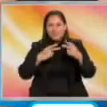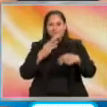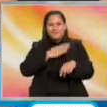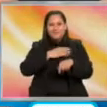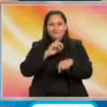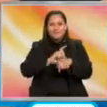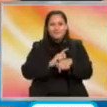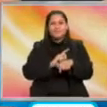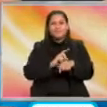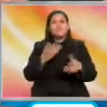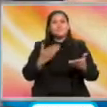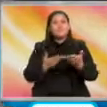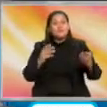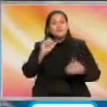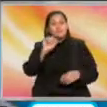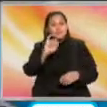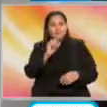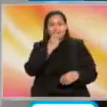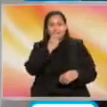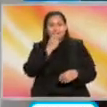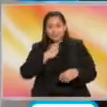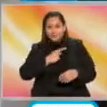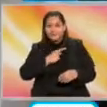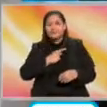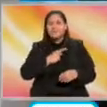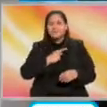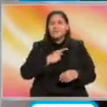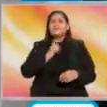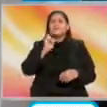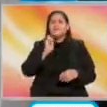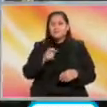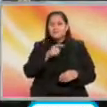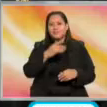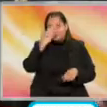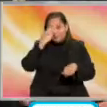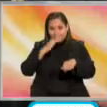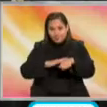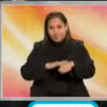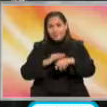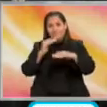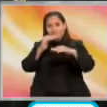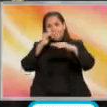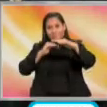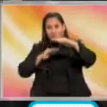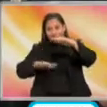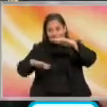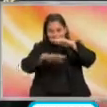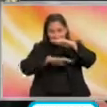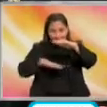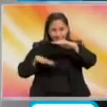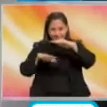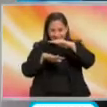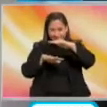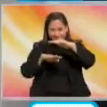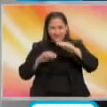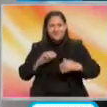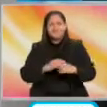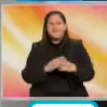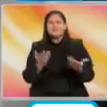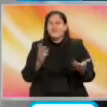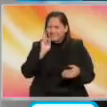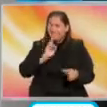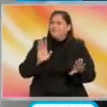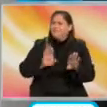Buenos días. Ahora sí, que nos digan, que nos contesten. descifren. ¿Qué es esto de Memorias de Abajo? Ya me confundí, ¿cómo está eso? A